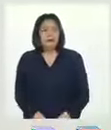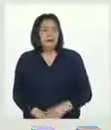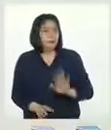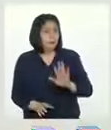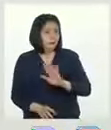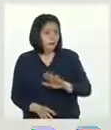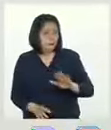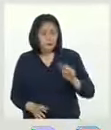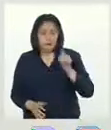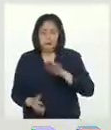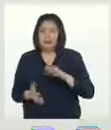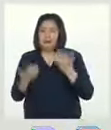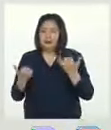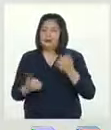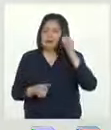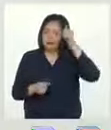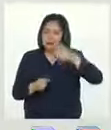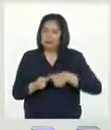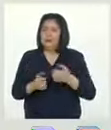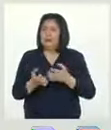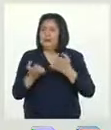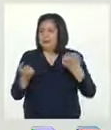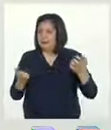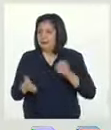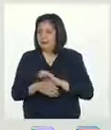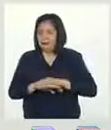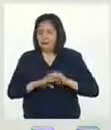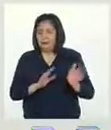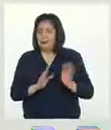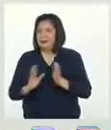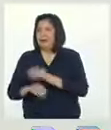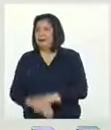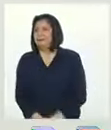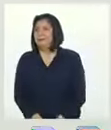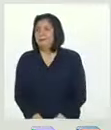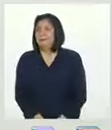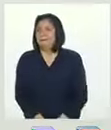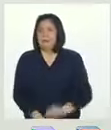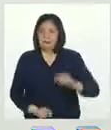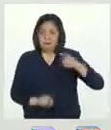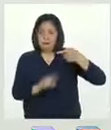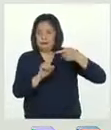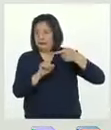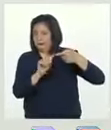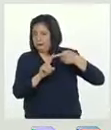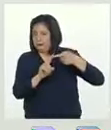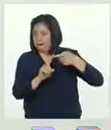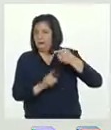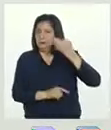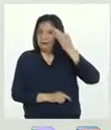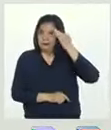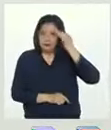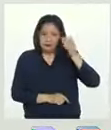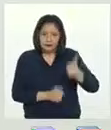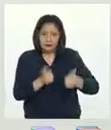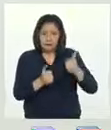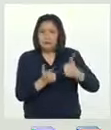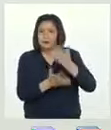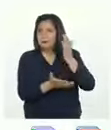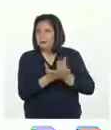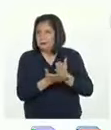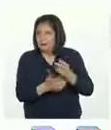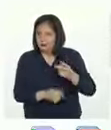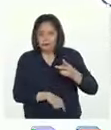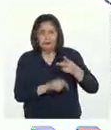Chicas y chicos, hora de recordar los elementos del plan de acción. Primero, la identificación del